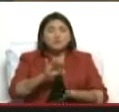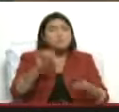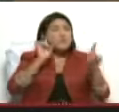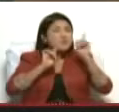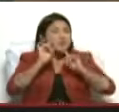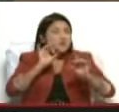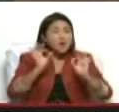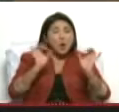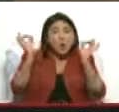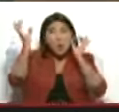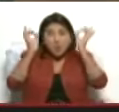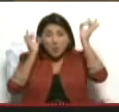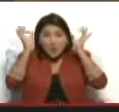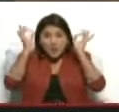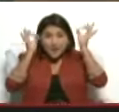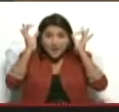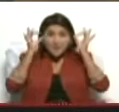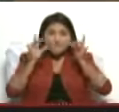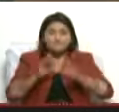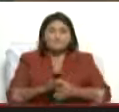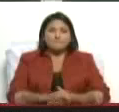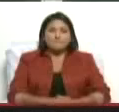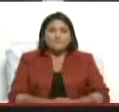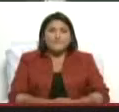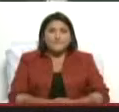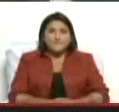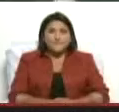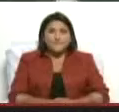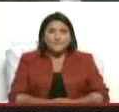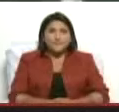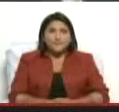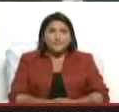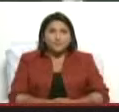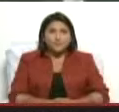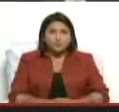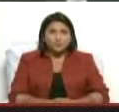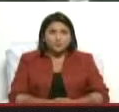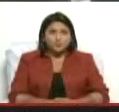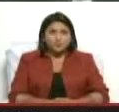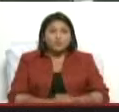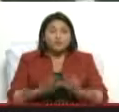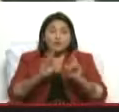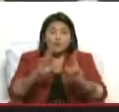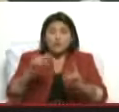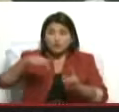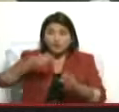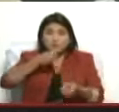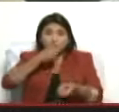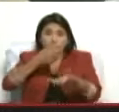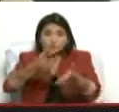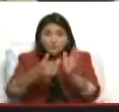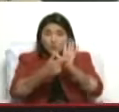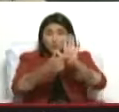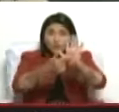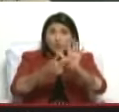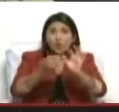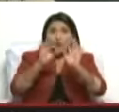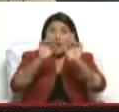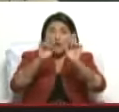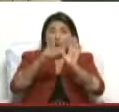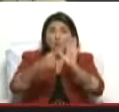conjeturas de opacidad copie textualmente todo esto que aquí hemos mostrado en esta rueda de